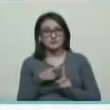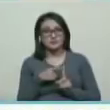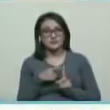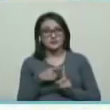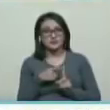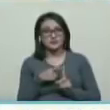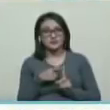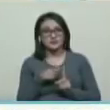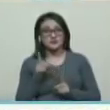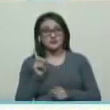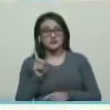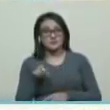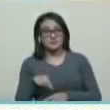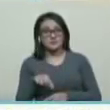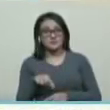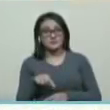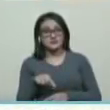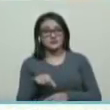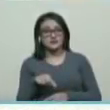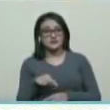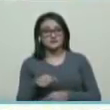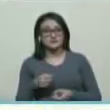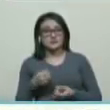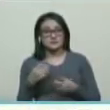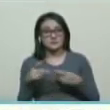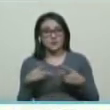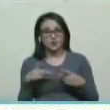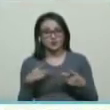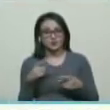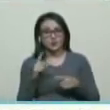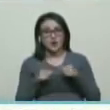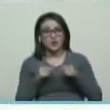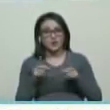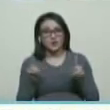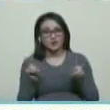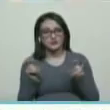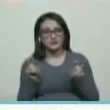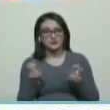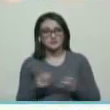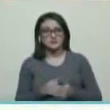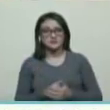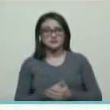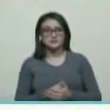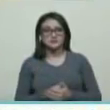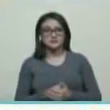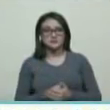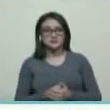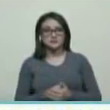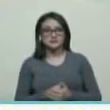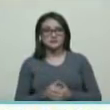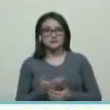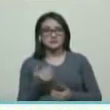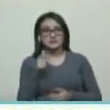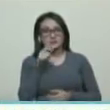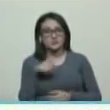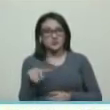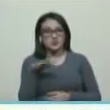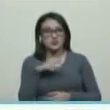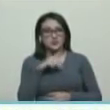también garantizar la producción de algunos rubros que demanda el pueblo